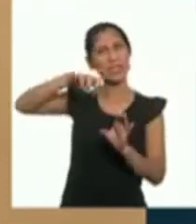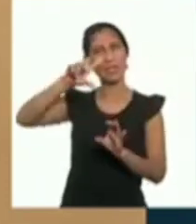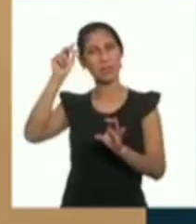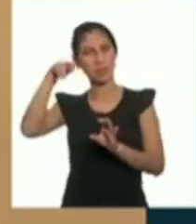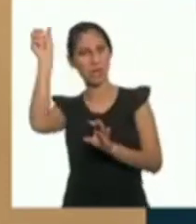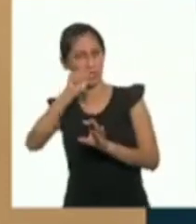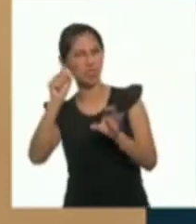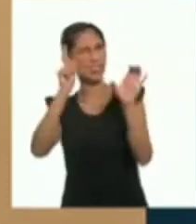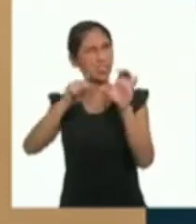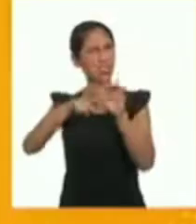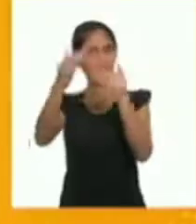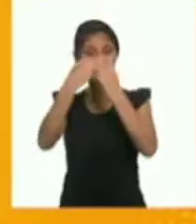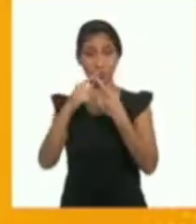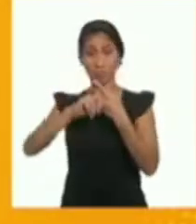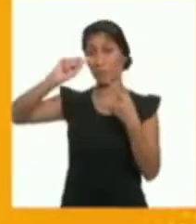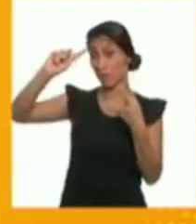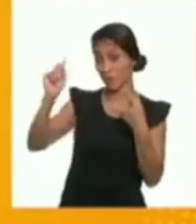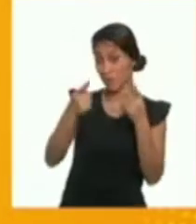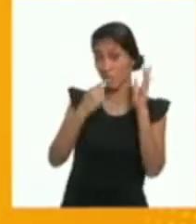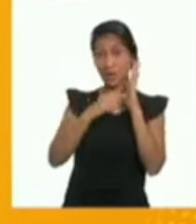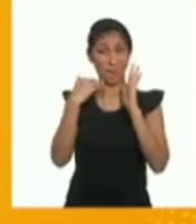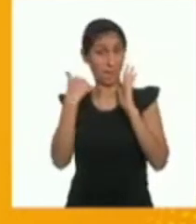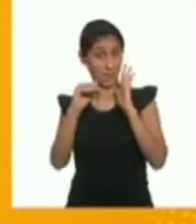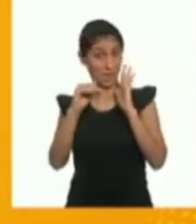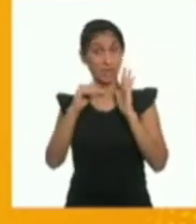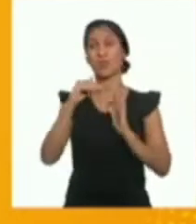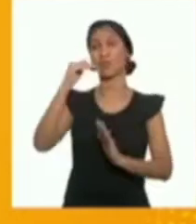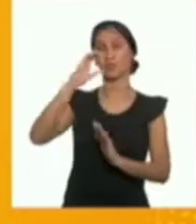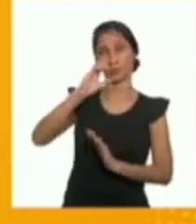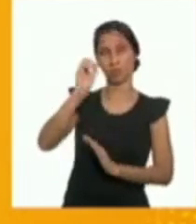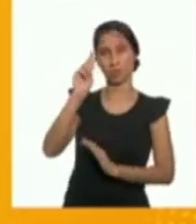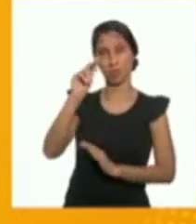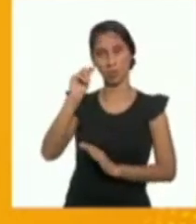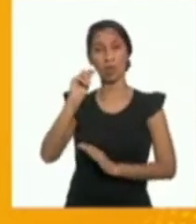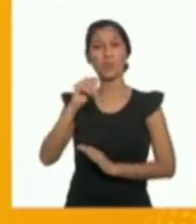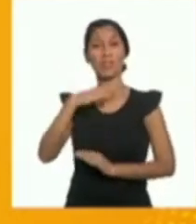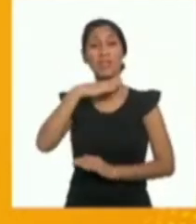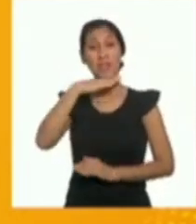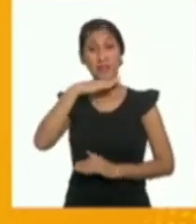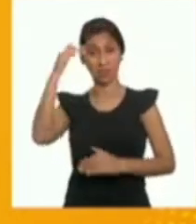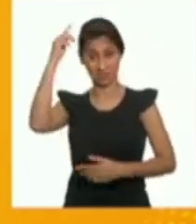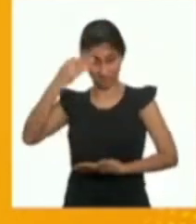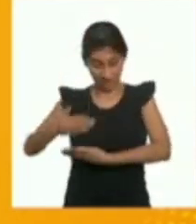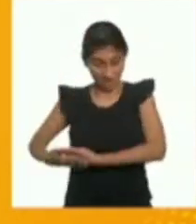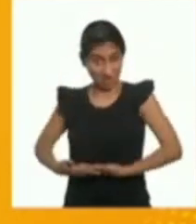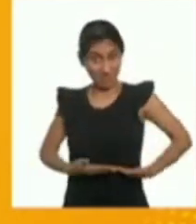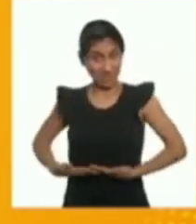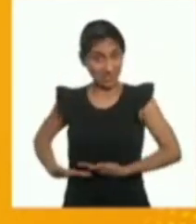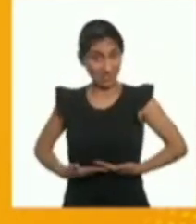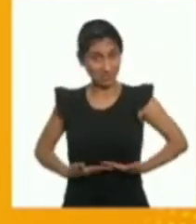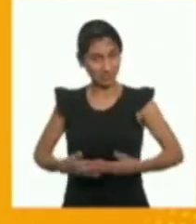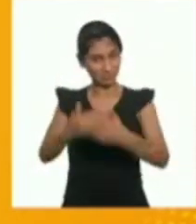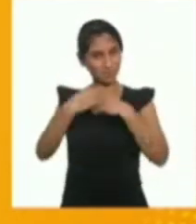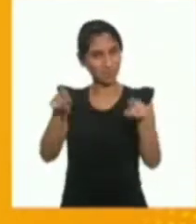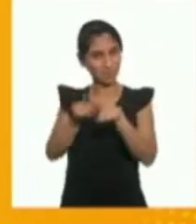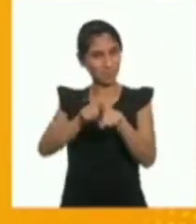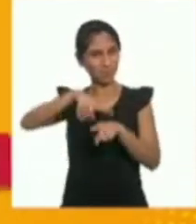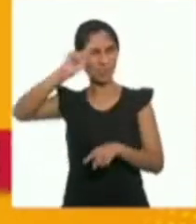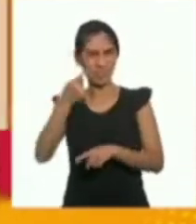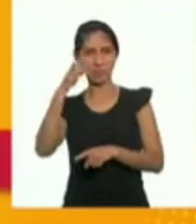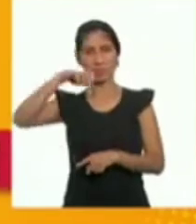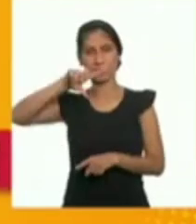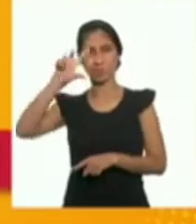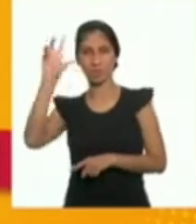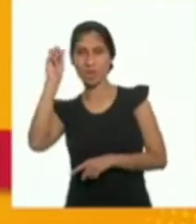de los expresivos. Primero tenemos el plano medio corto. Desde la cabeza hasta la mitad del pecho. También tenemos el primer